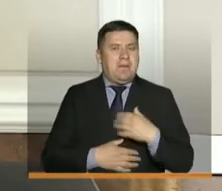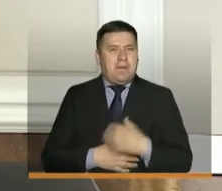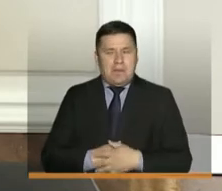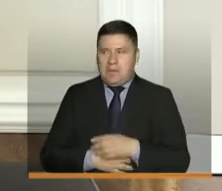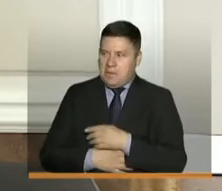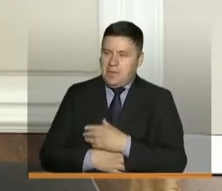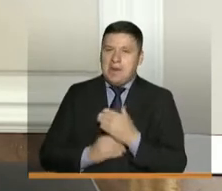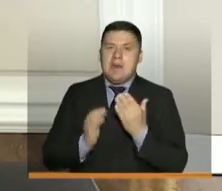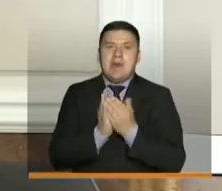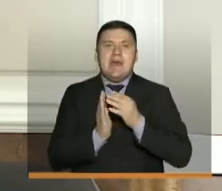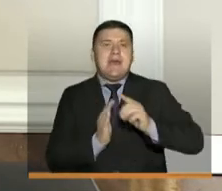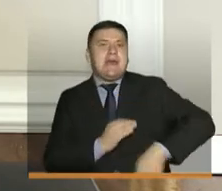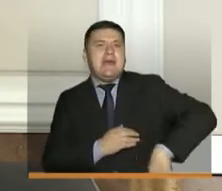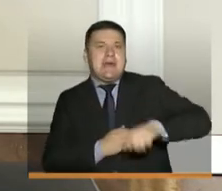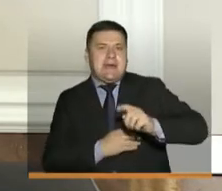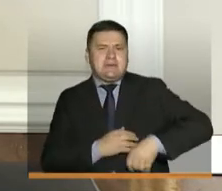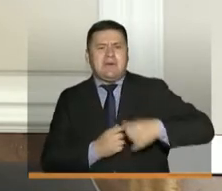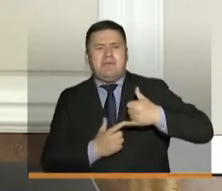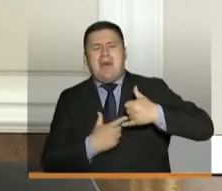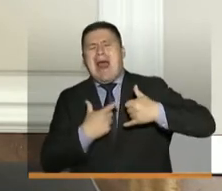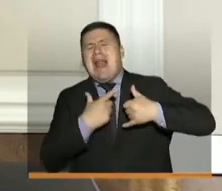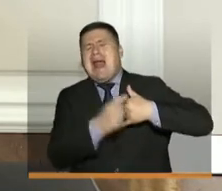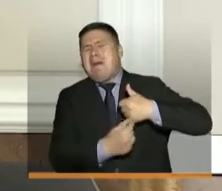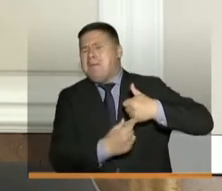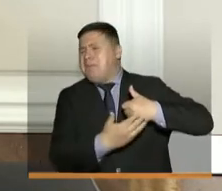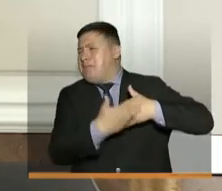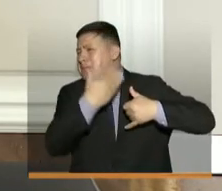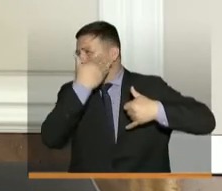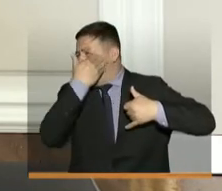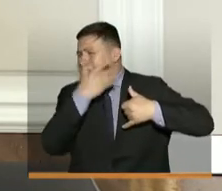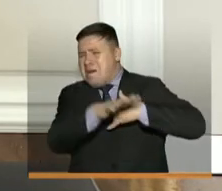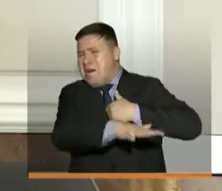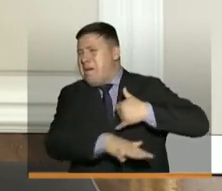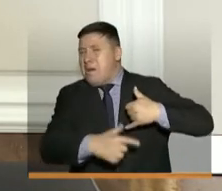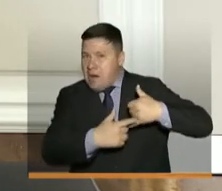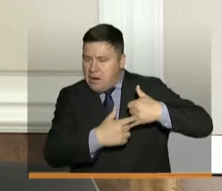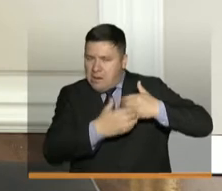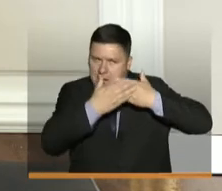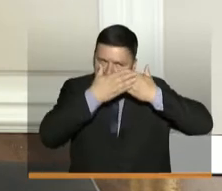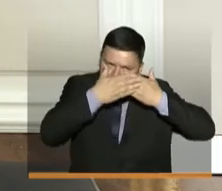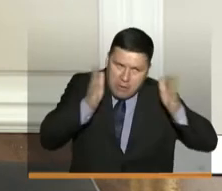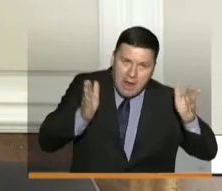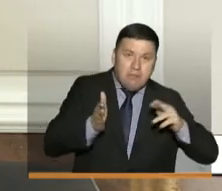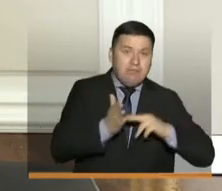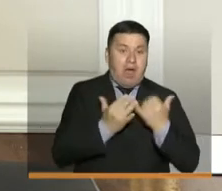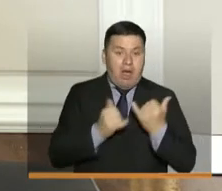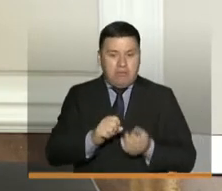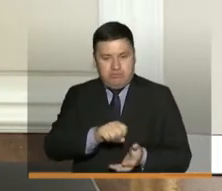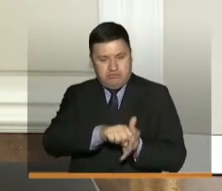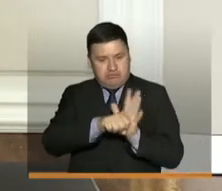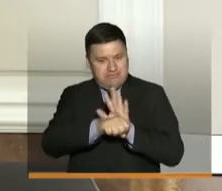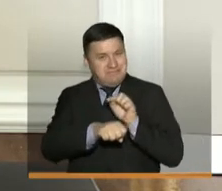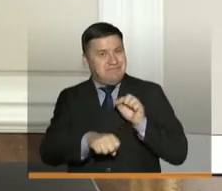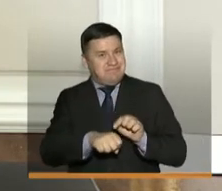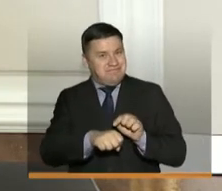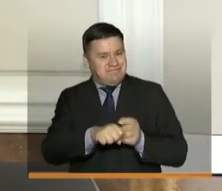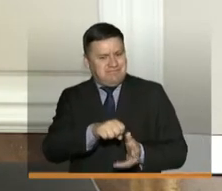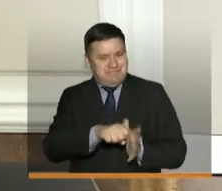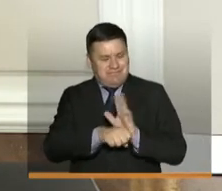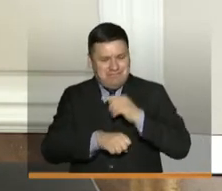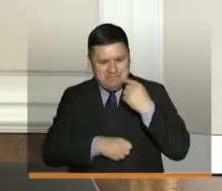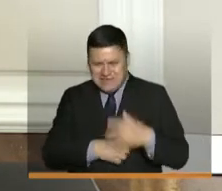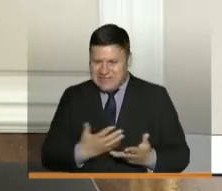llegábamos a escuelas en lugares muy apartados. Esto, en el marco de la pandemia, ha significado que más